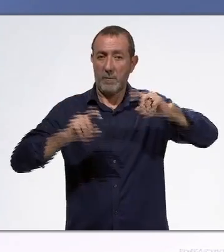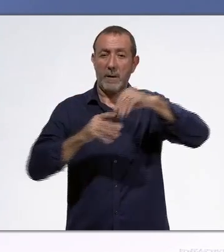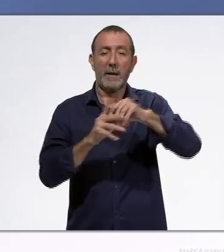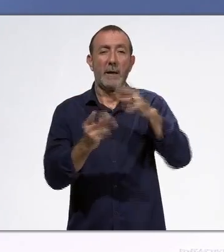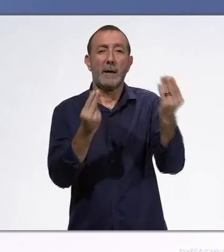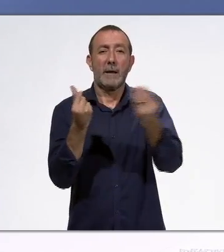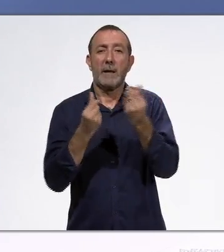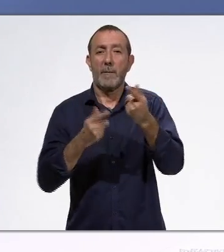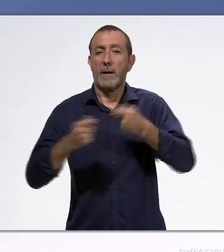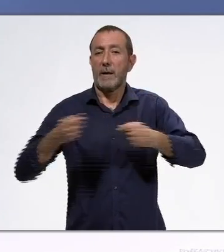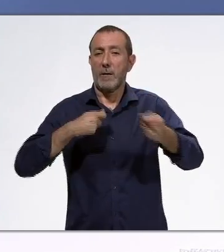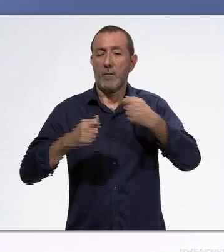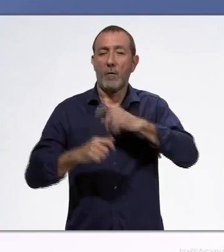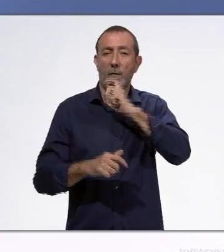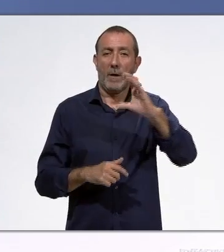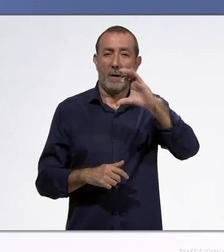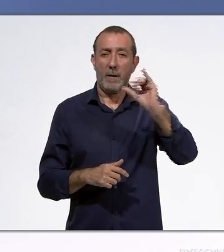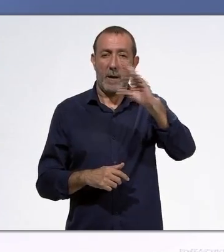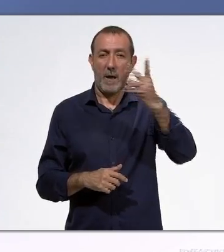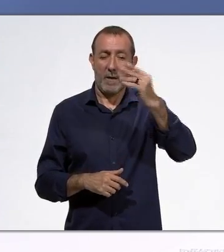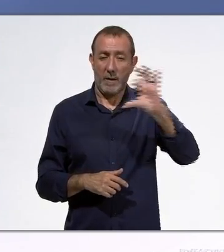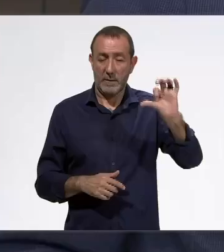clima de negocios de la fundación ciudades